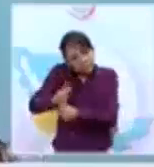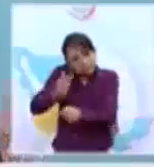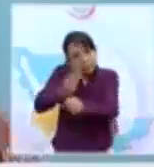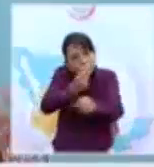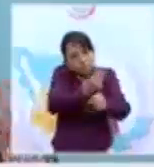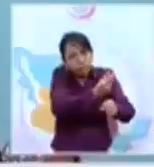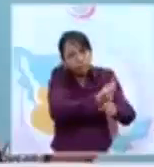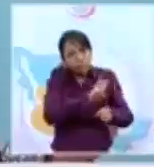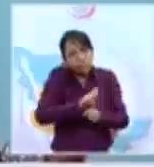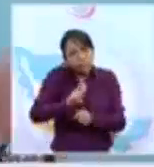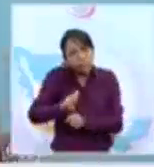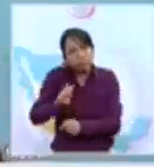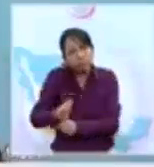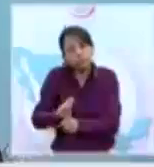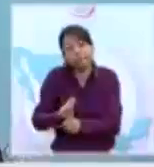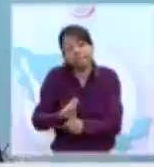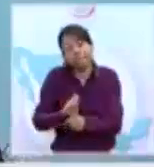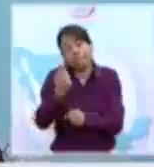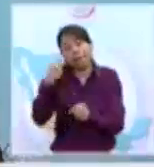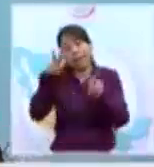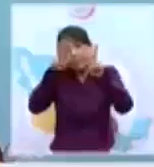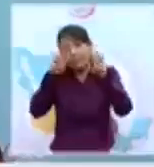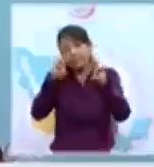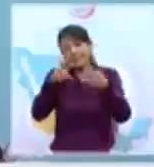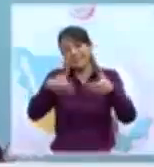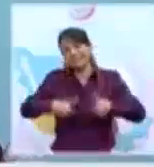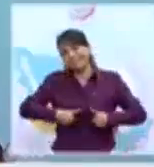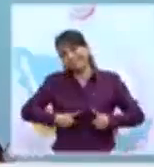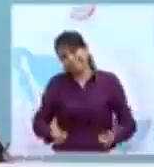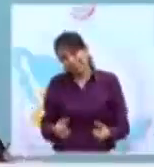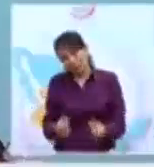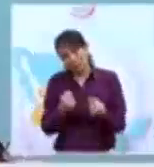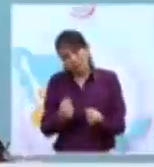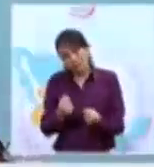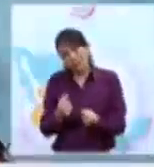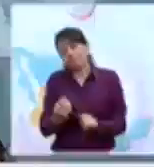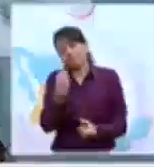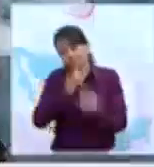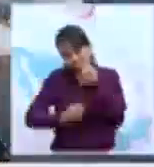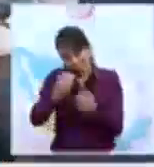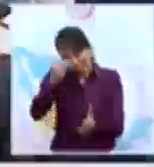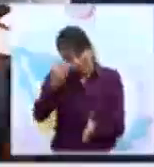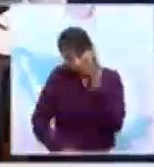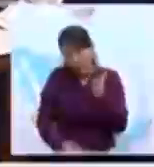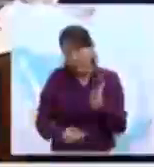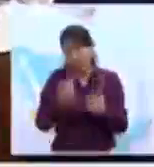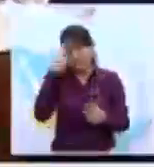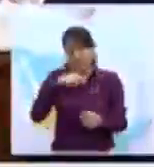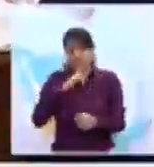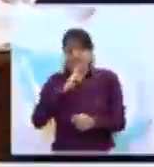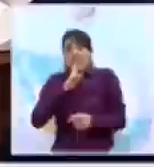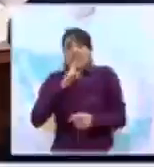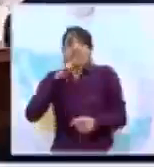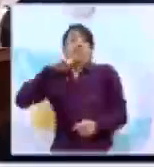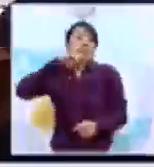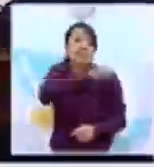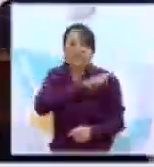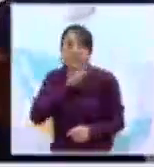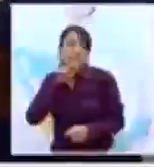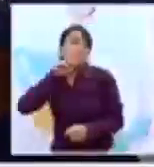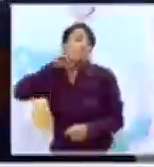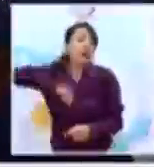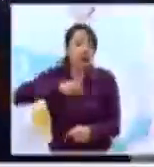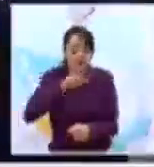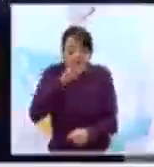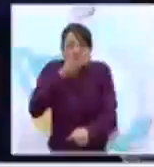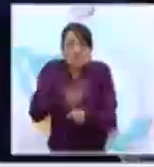en términos de desnutrición o de nutrición dar resultados de corto plazo, ¿no? Es decir, se tendrían